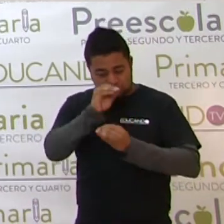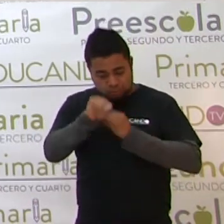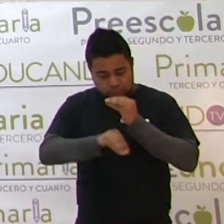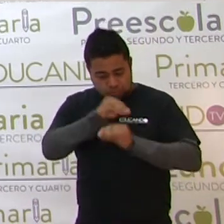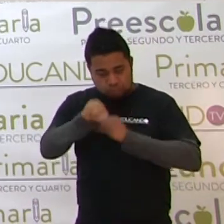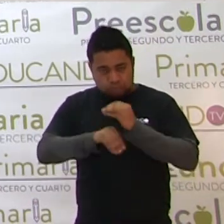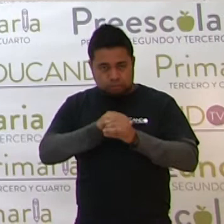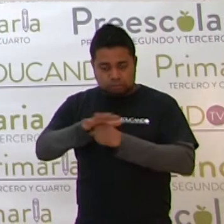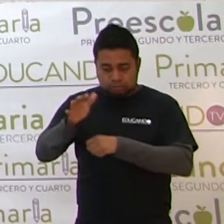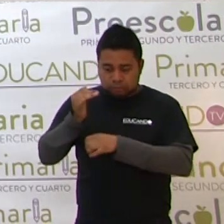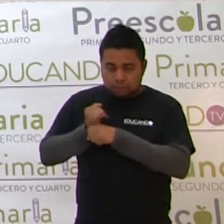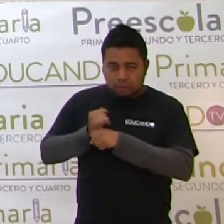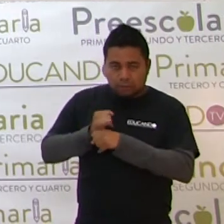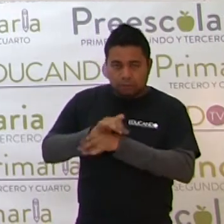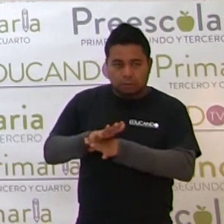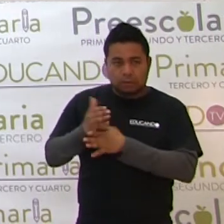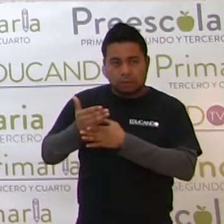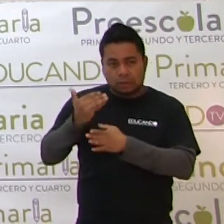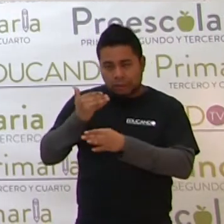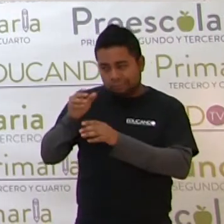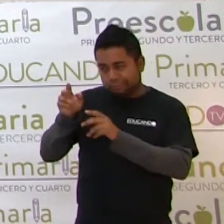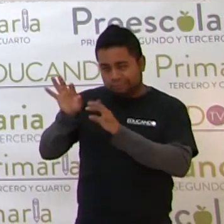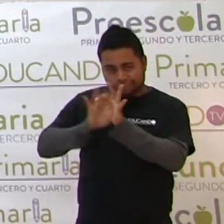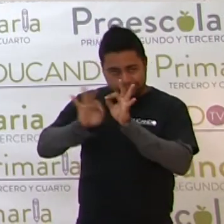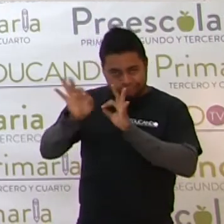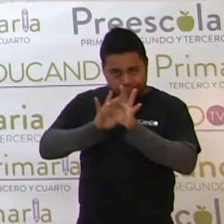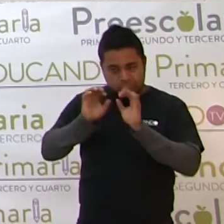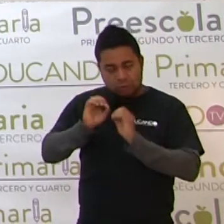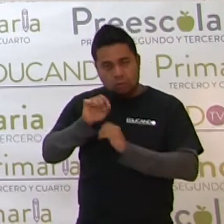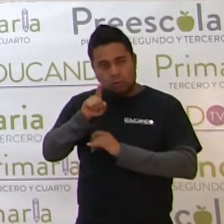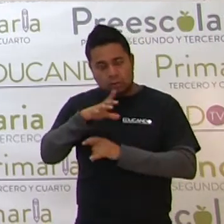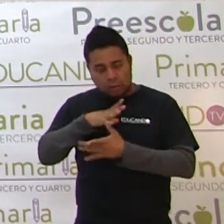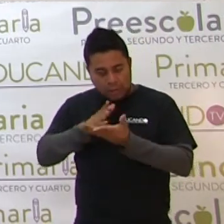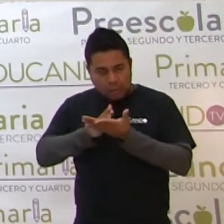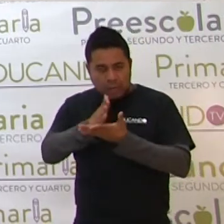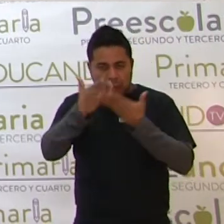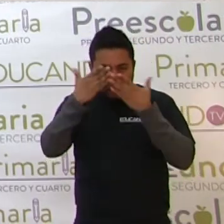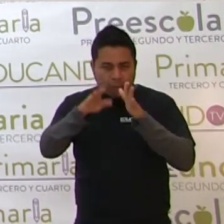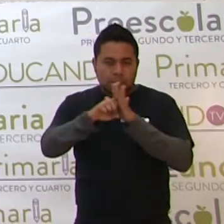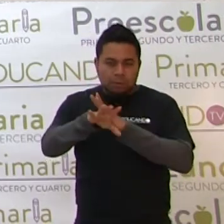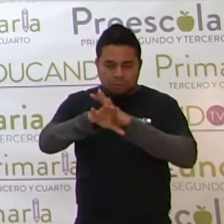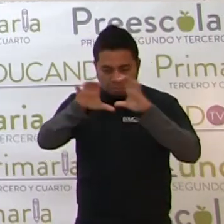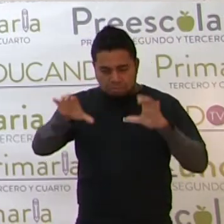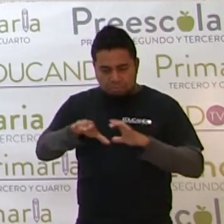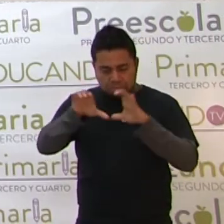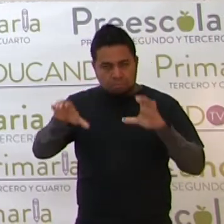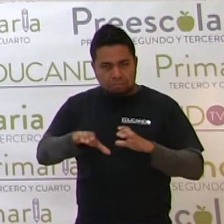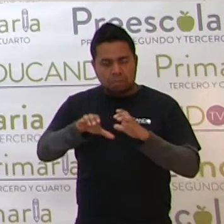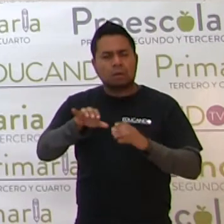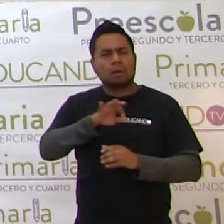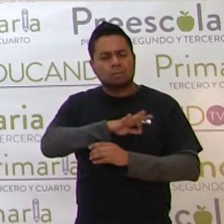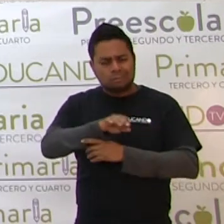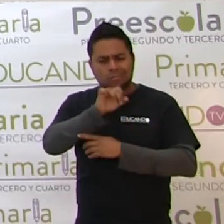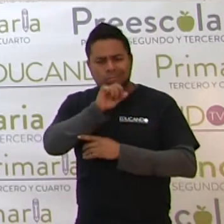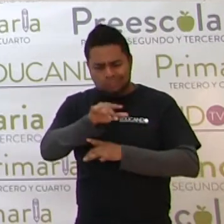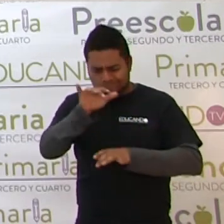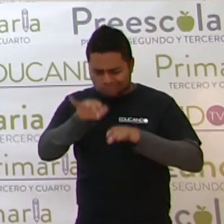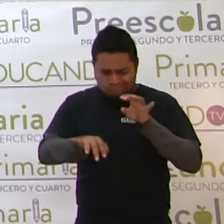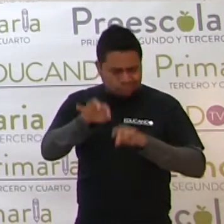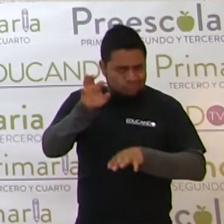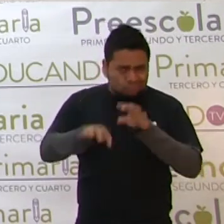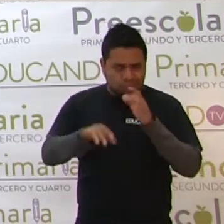la información que vayamos obteniendo. O si tienes acceso tal vez a una computadora, también puedes ir